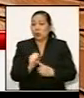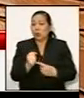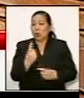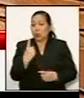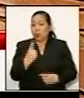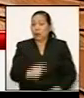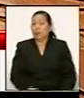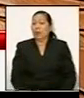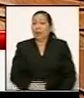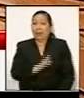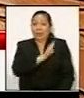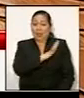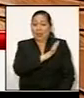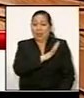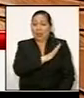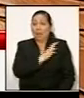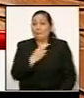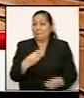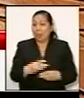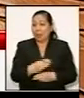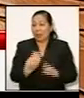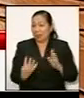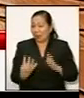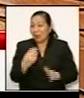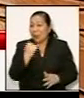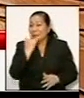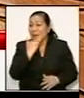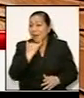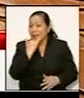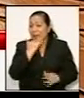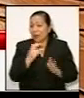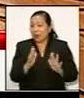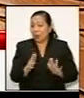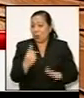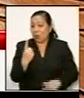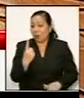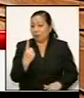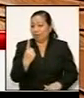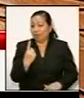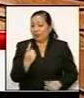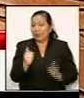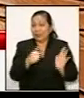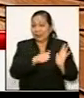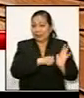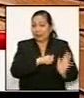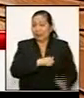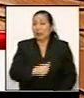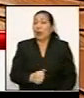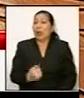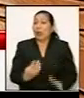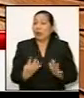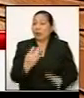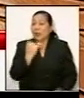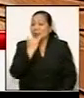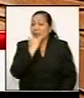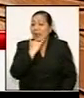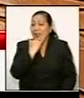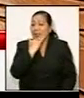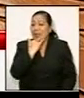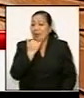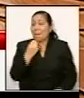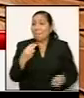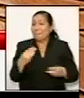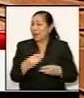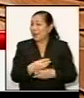en quinto grado matemática 14 personal social 1 en sexto grado 14 errores en